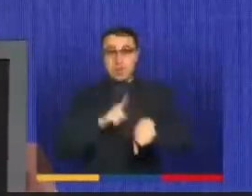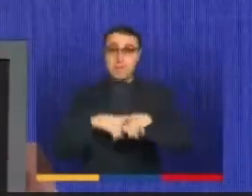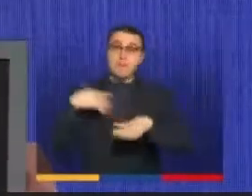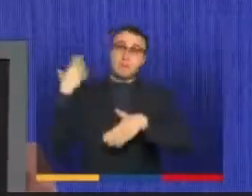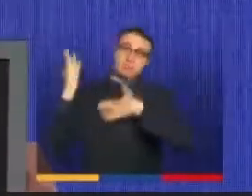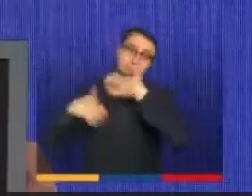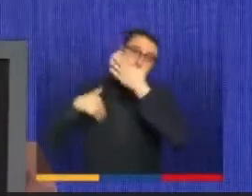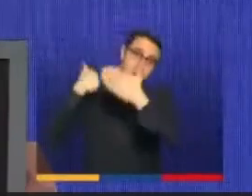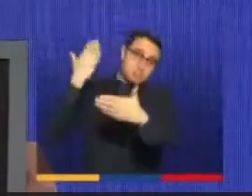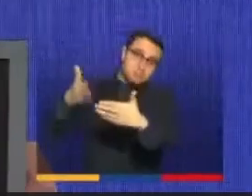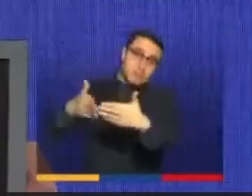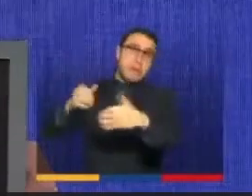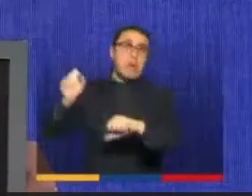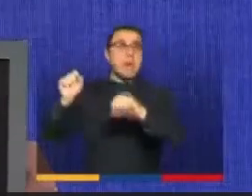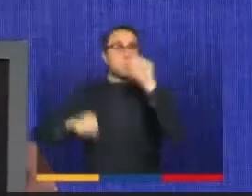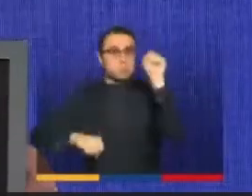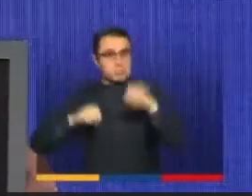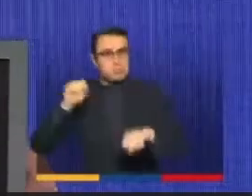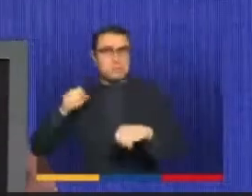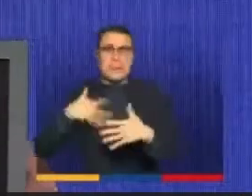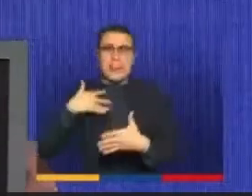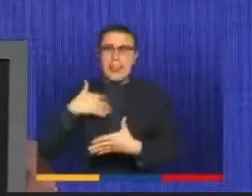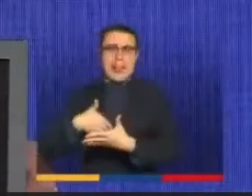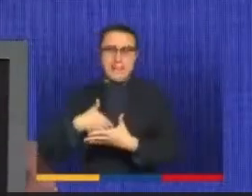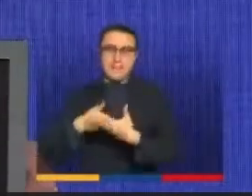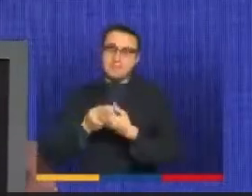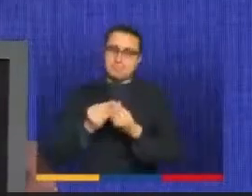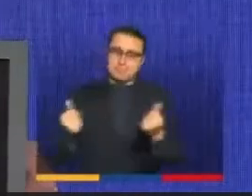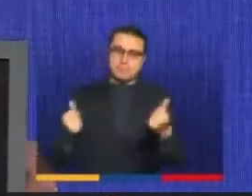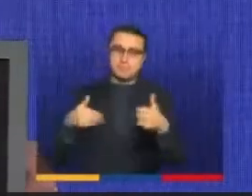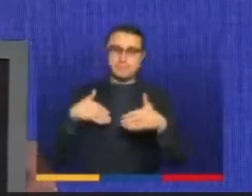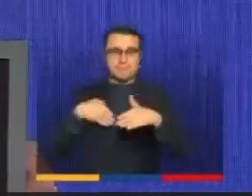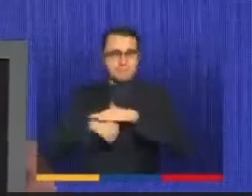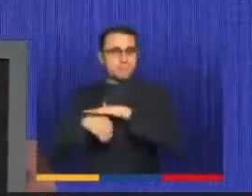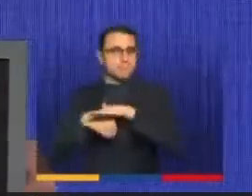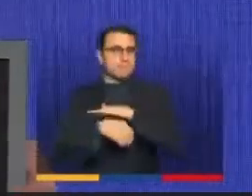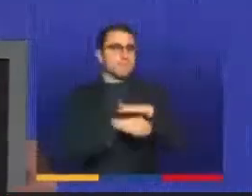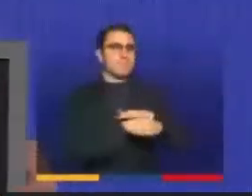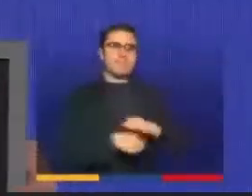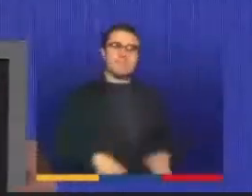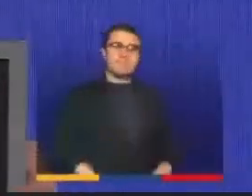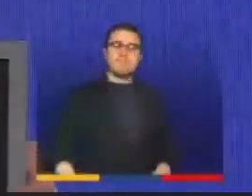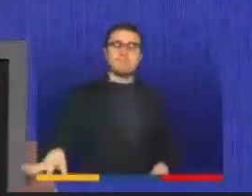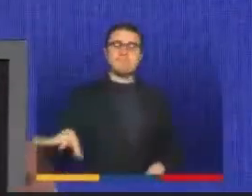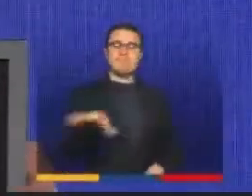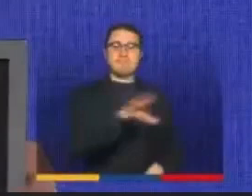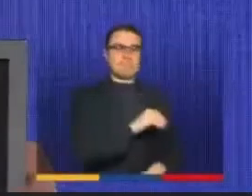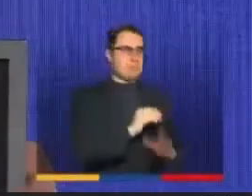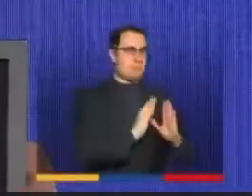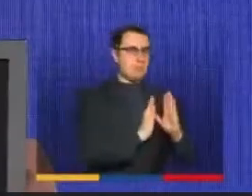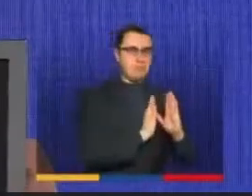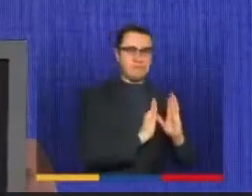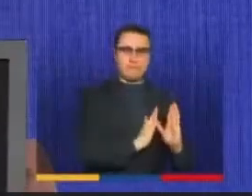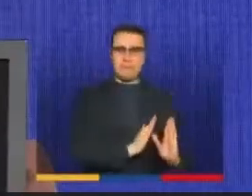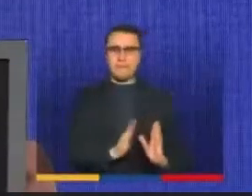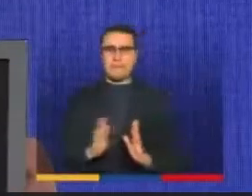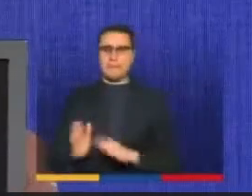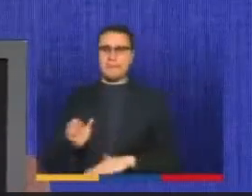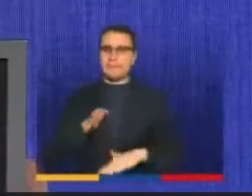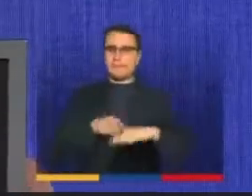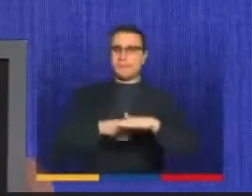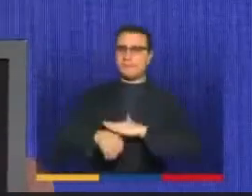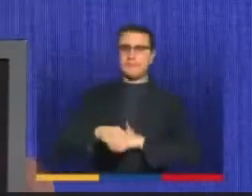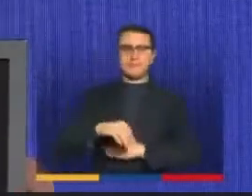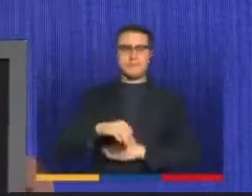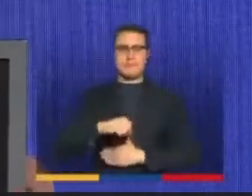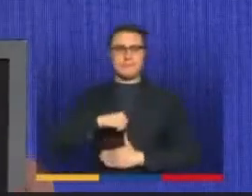habrá que ir eliminando para que todo el territorio coherentemente quede organizado a través de los centros